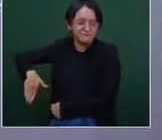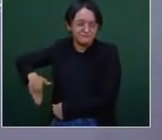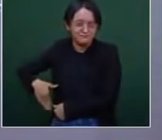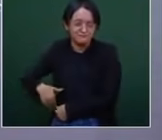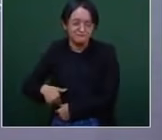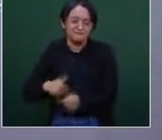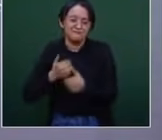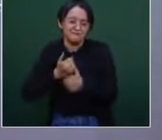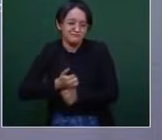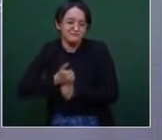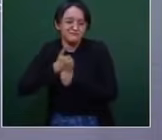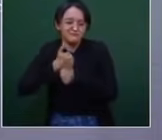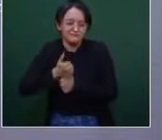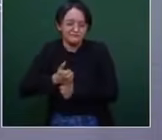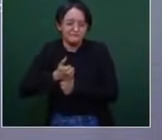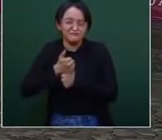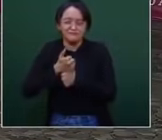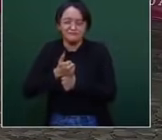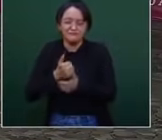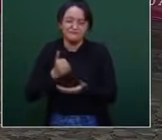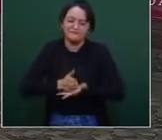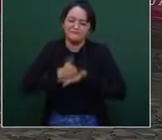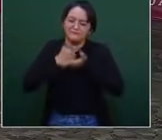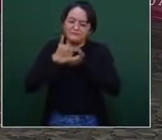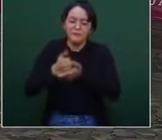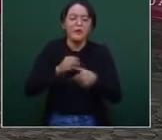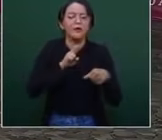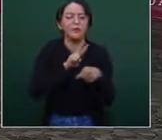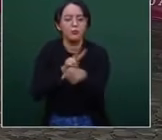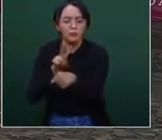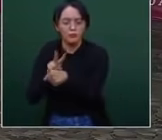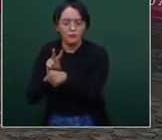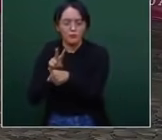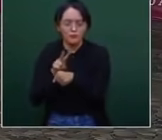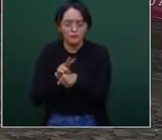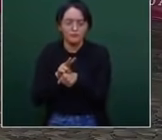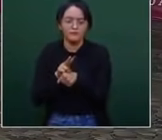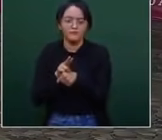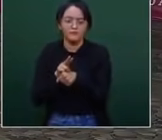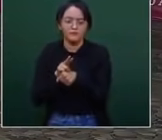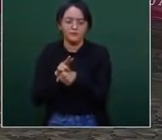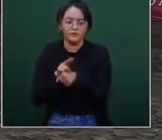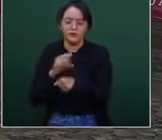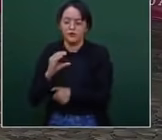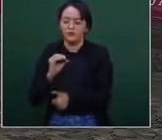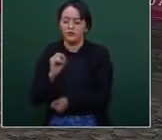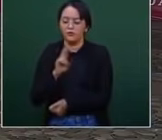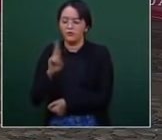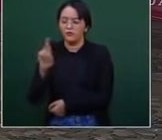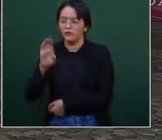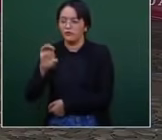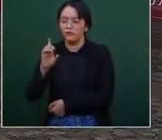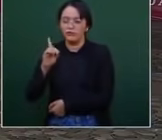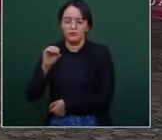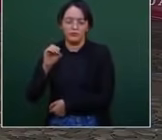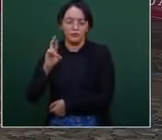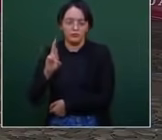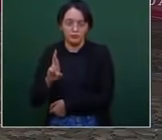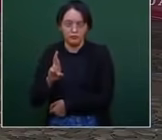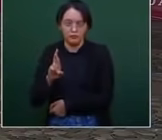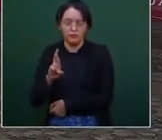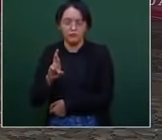Marina, la administración y vigilancia del corredor interoceánico del Istmo de